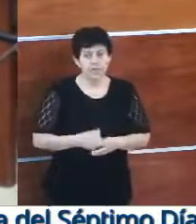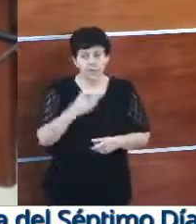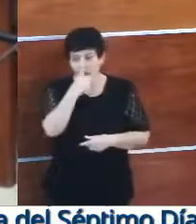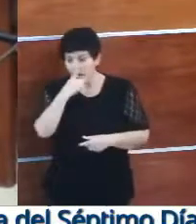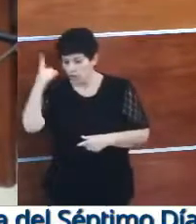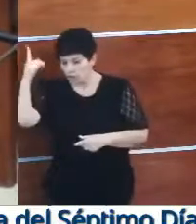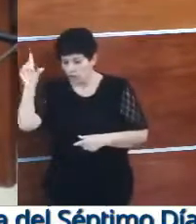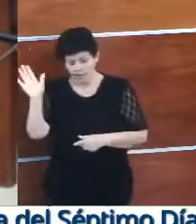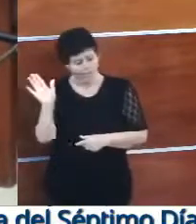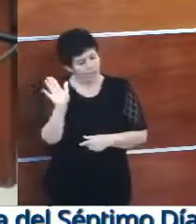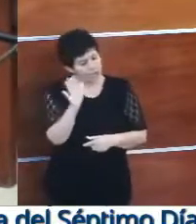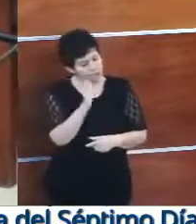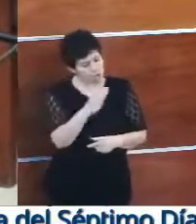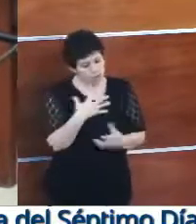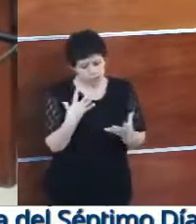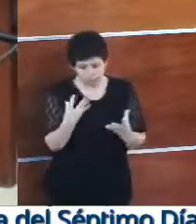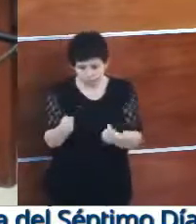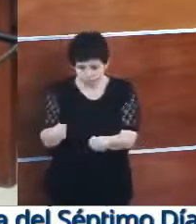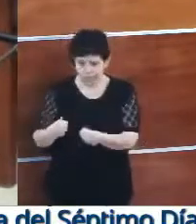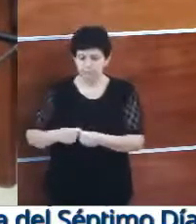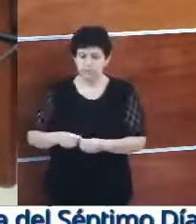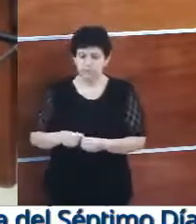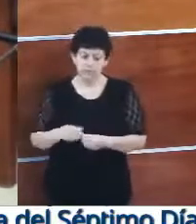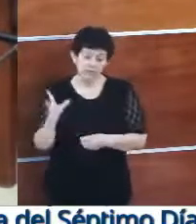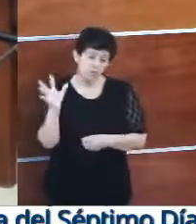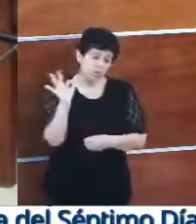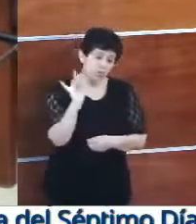ayude a vivir cada día